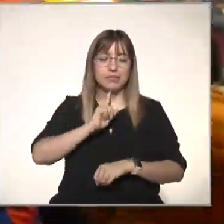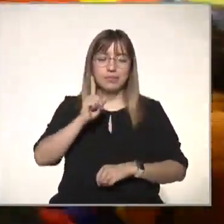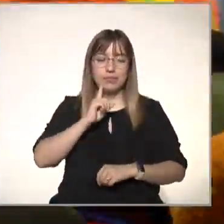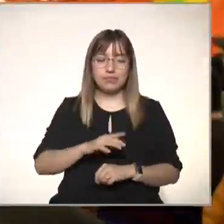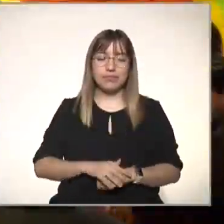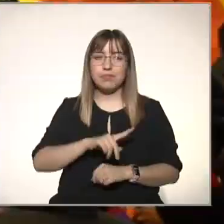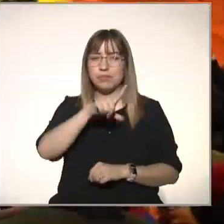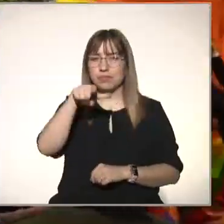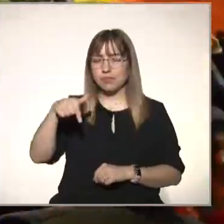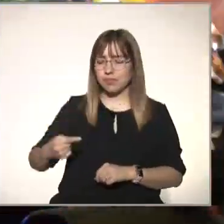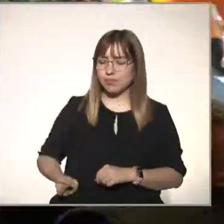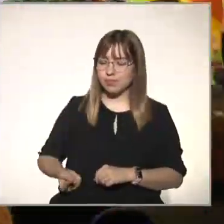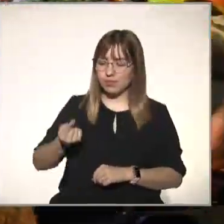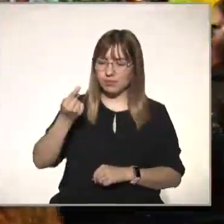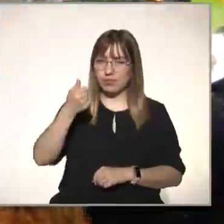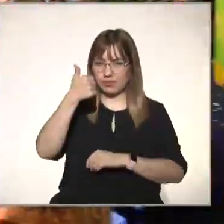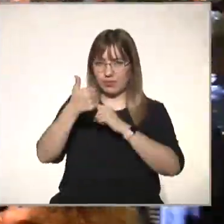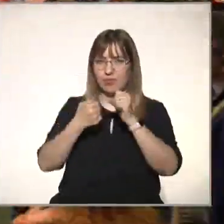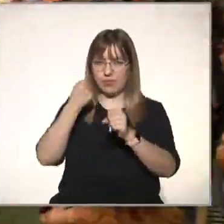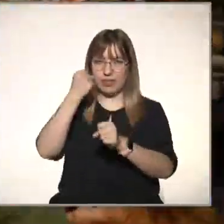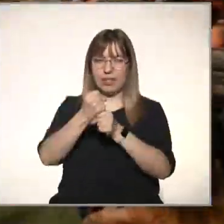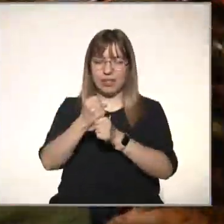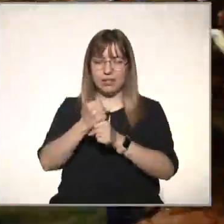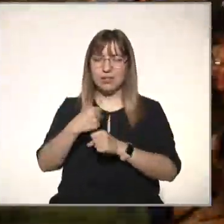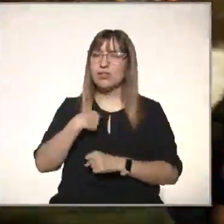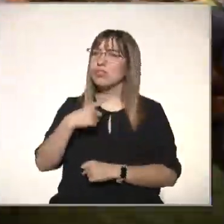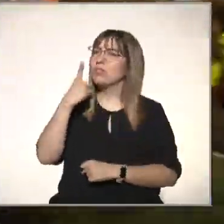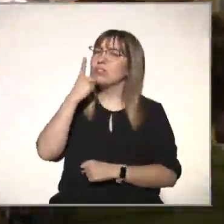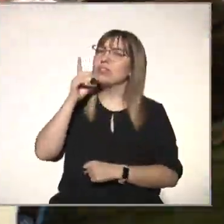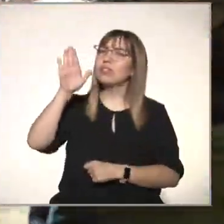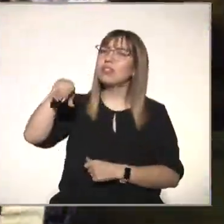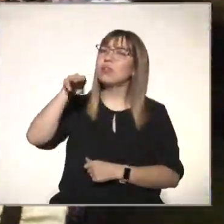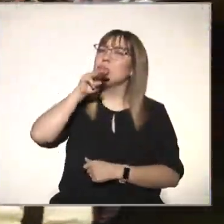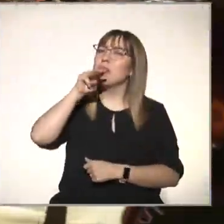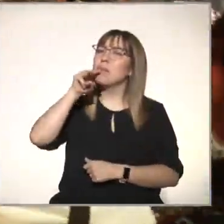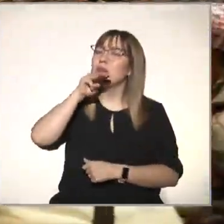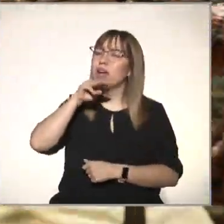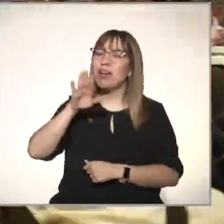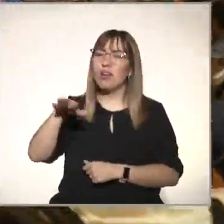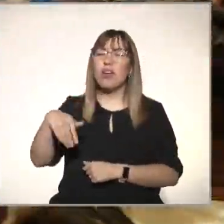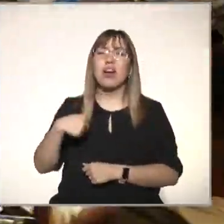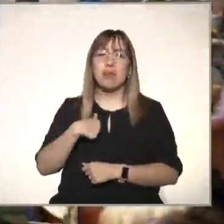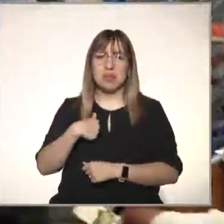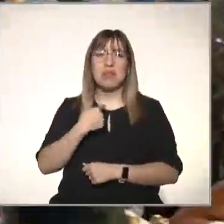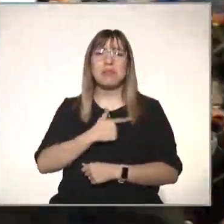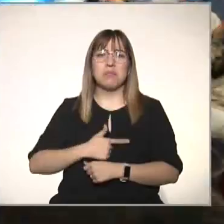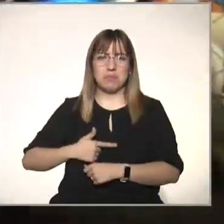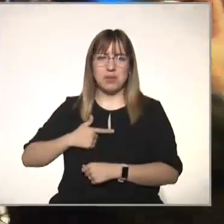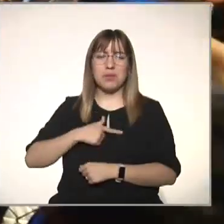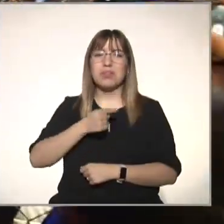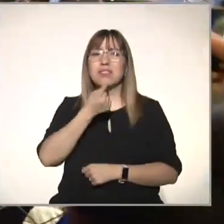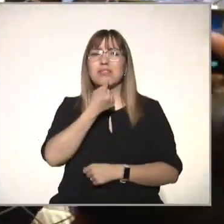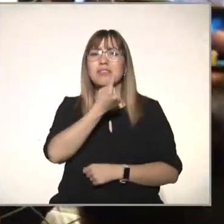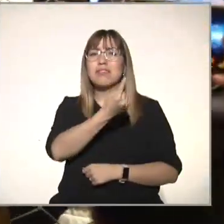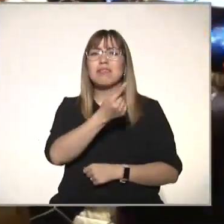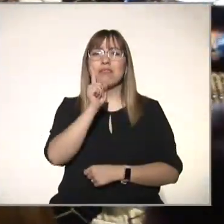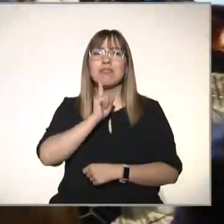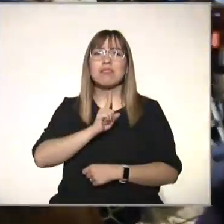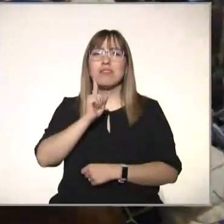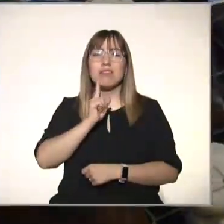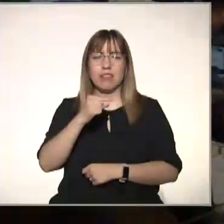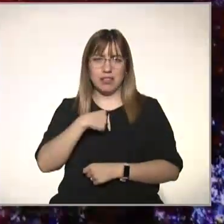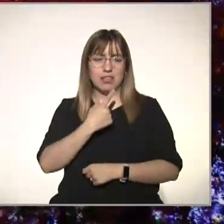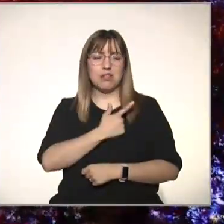Cuando yo tenía 6 años, le comenté a mi mamá que pues a mí me gustaban las niñas, o sea, me gustaban mis